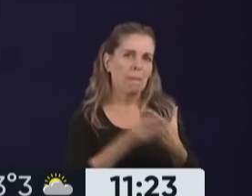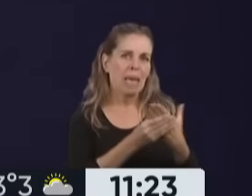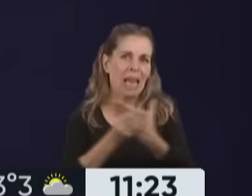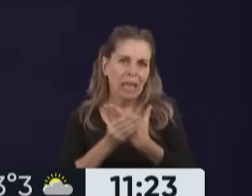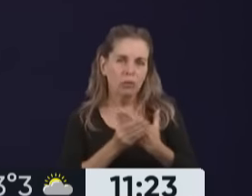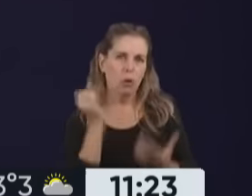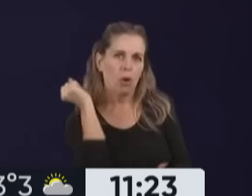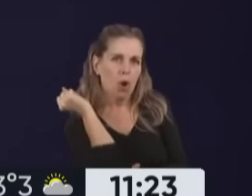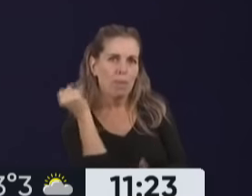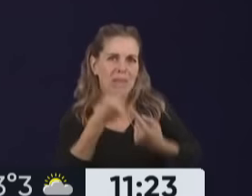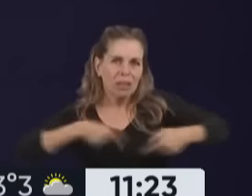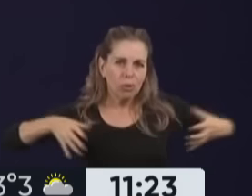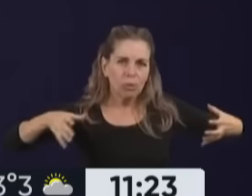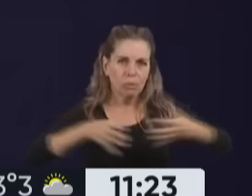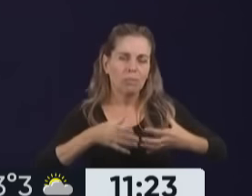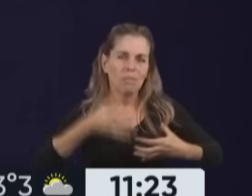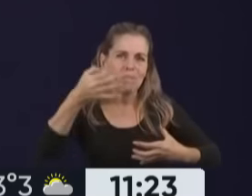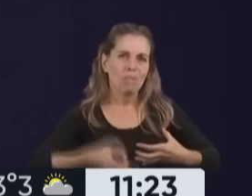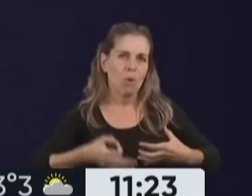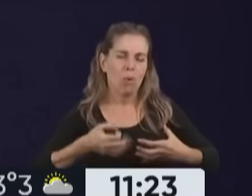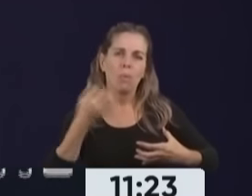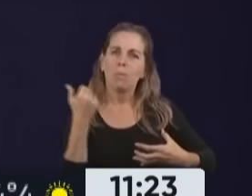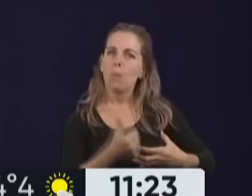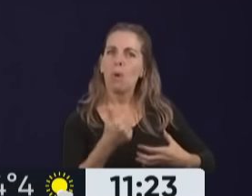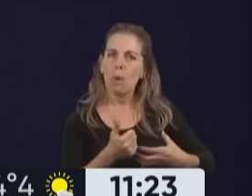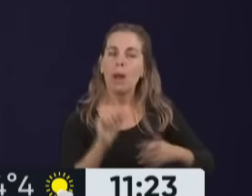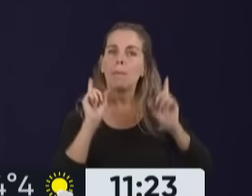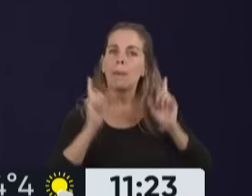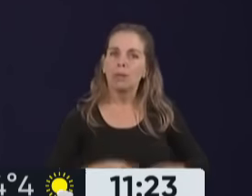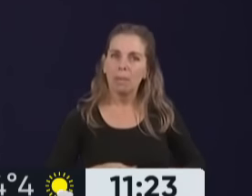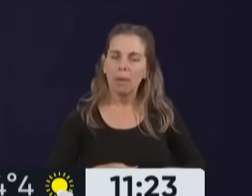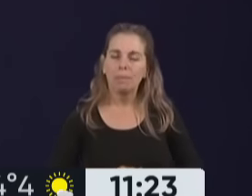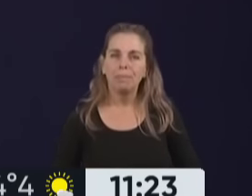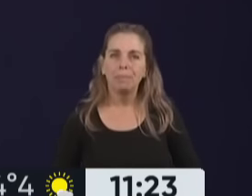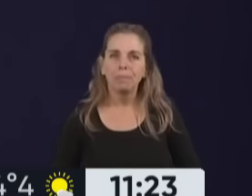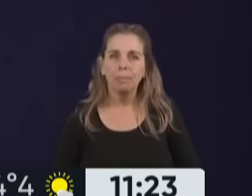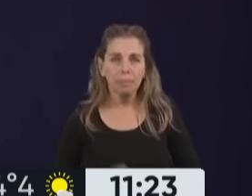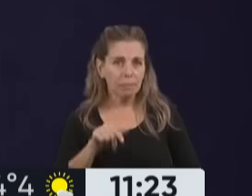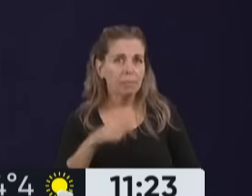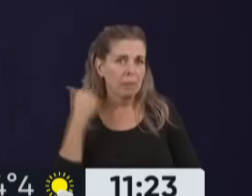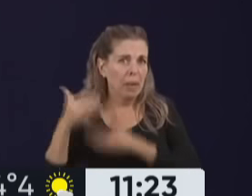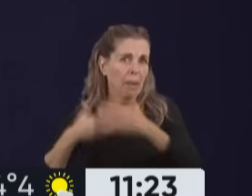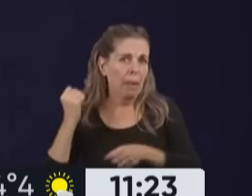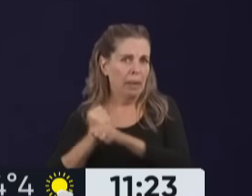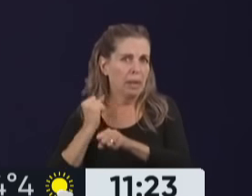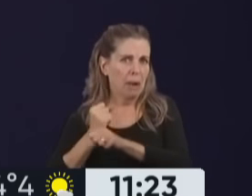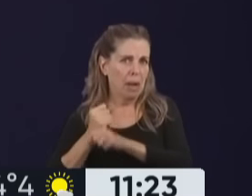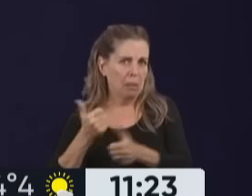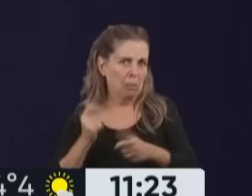económico absolutamente sensacional y maravilloso, pero que además de eso está dando resultados. No te